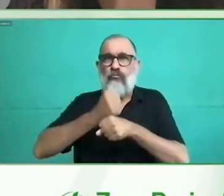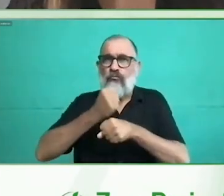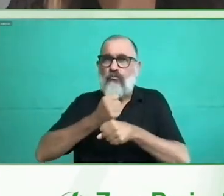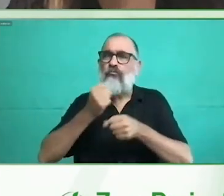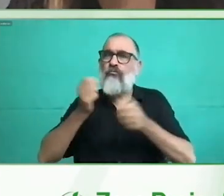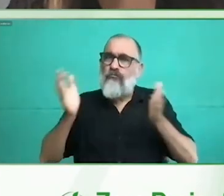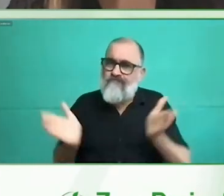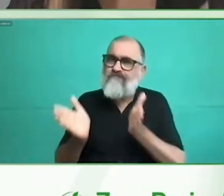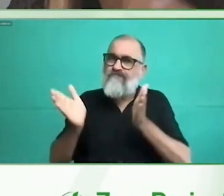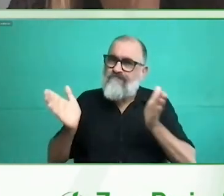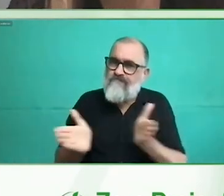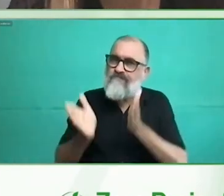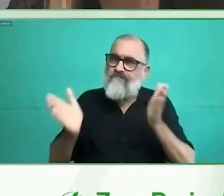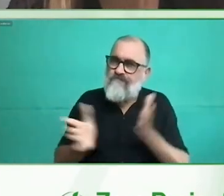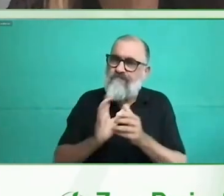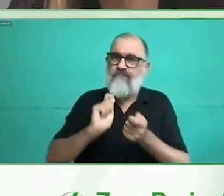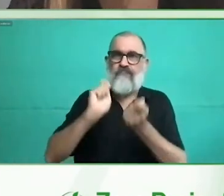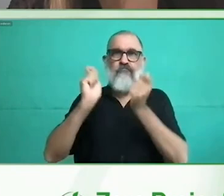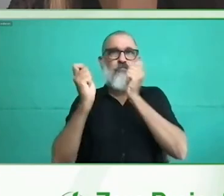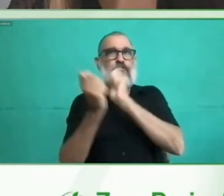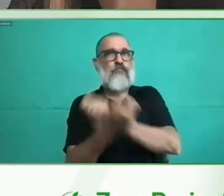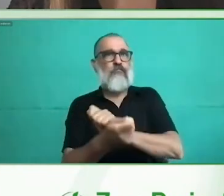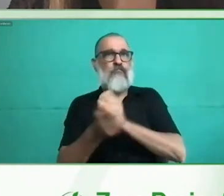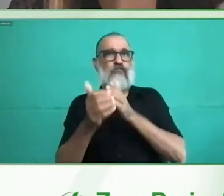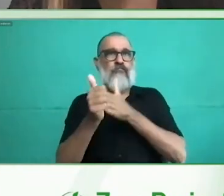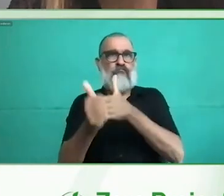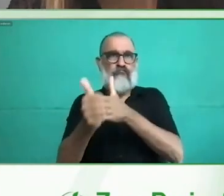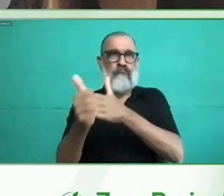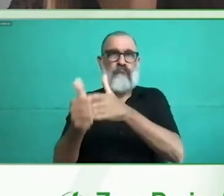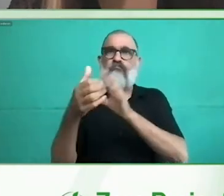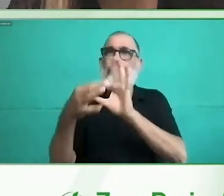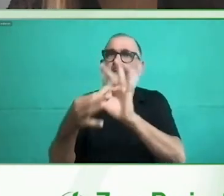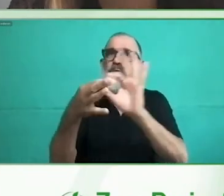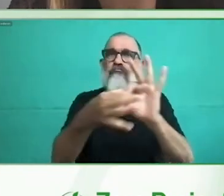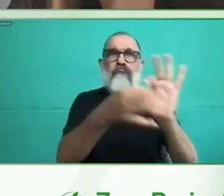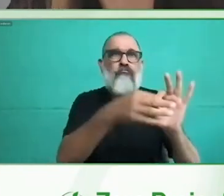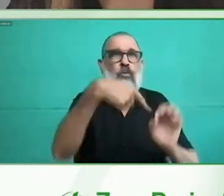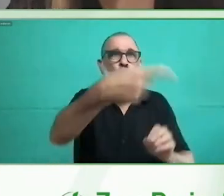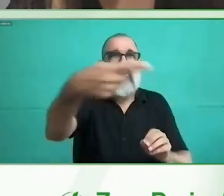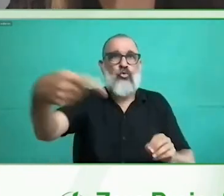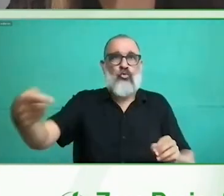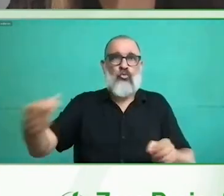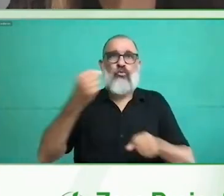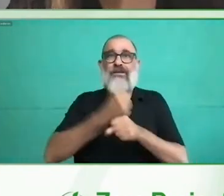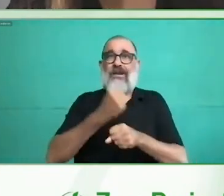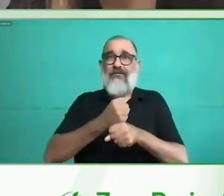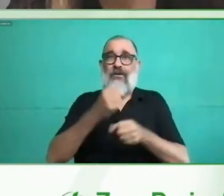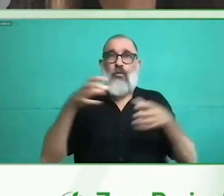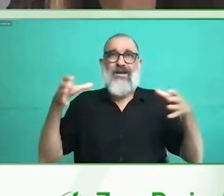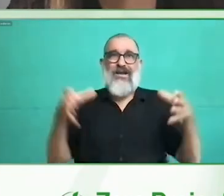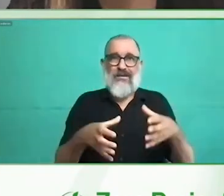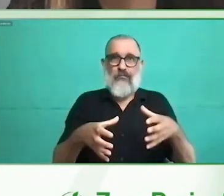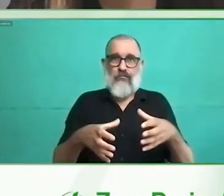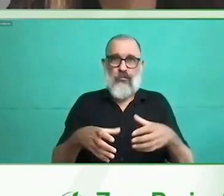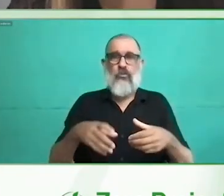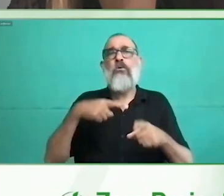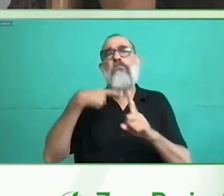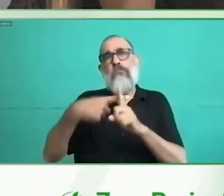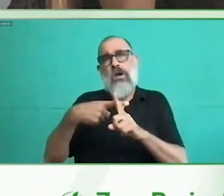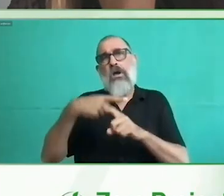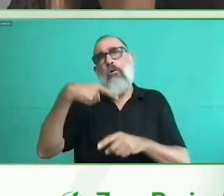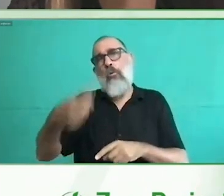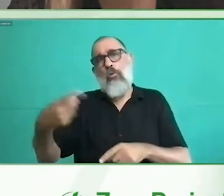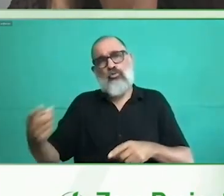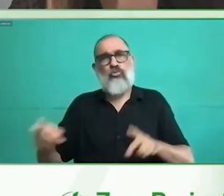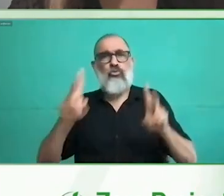Nosotros consideramos y coincidimos en esta con la ponente anterior que estas habilidades van a